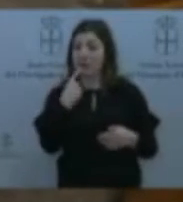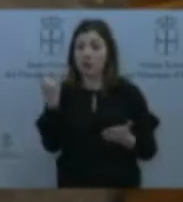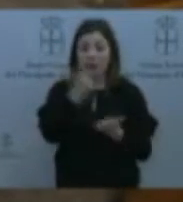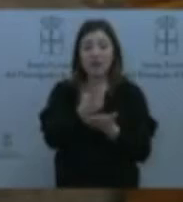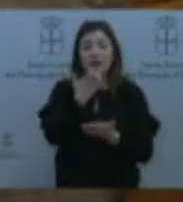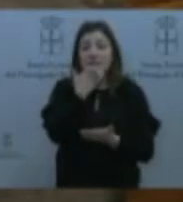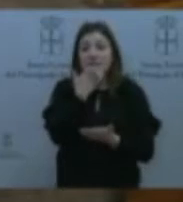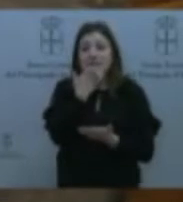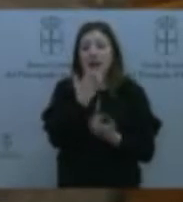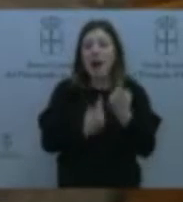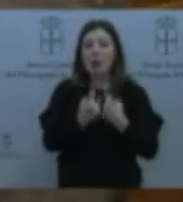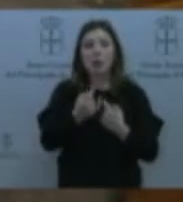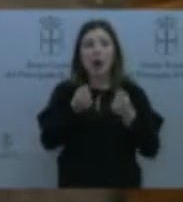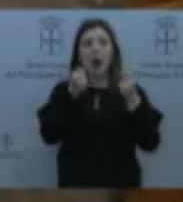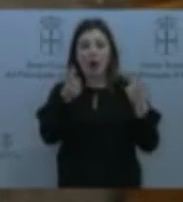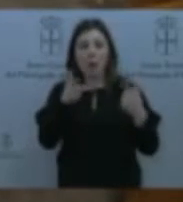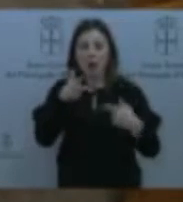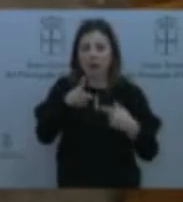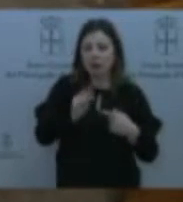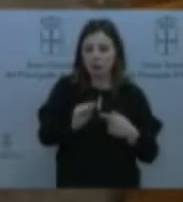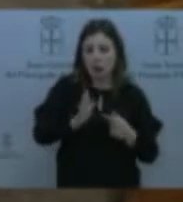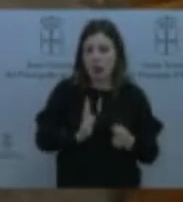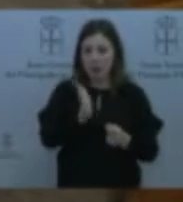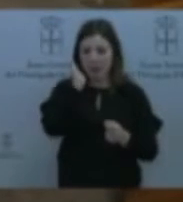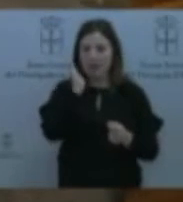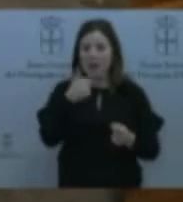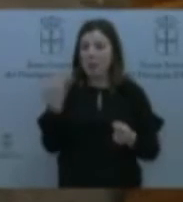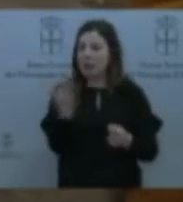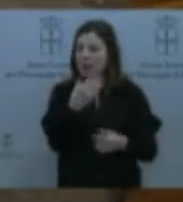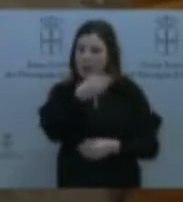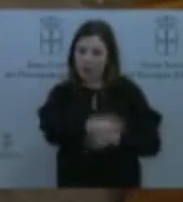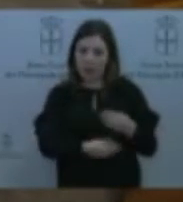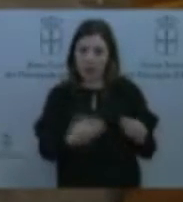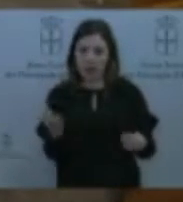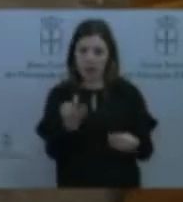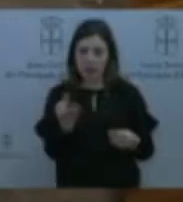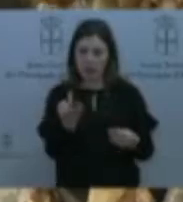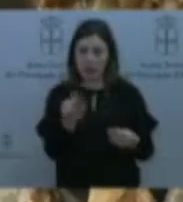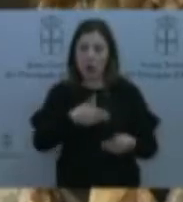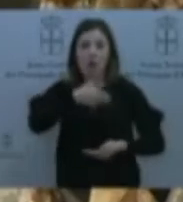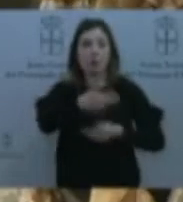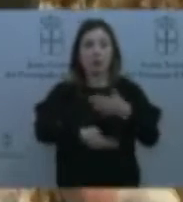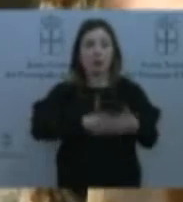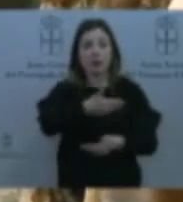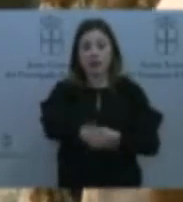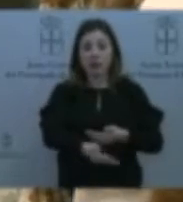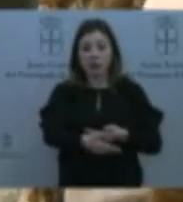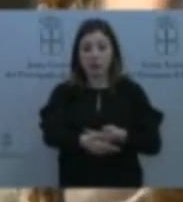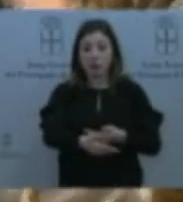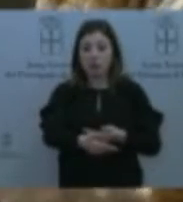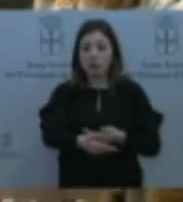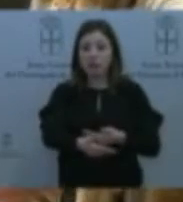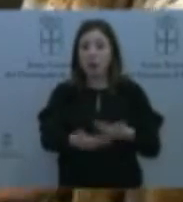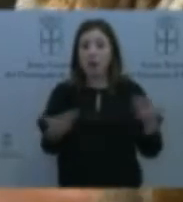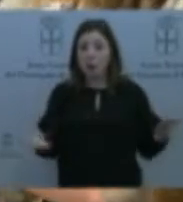tiene que proceder es a establecer el procedimiento convenido, que es el recurso oportuno, y en su caso